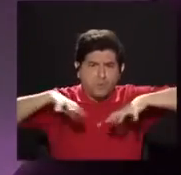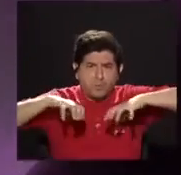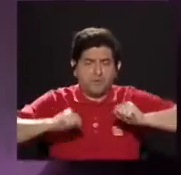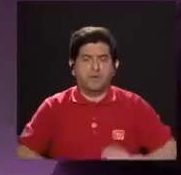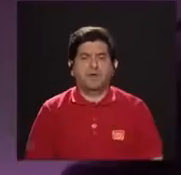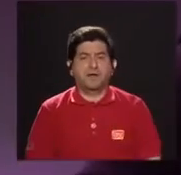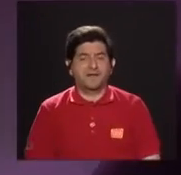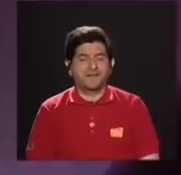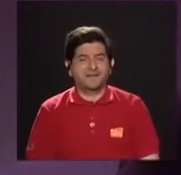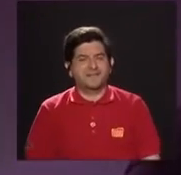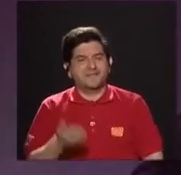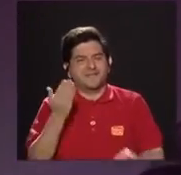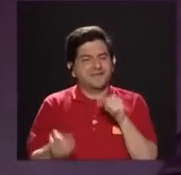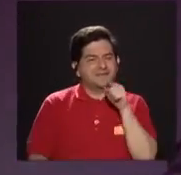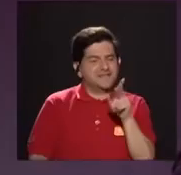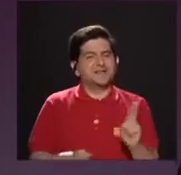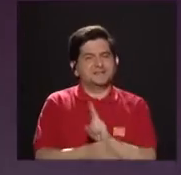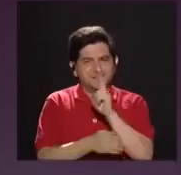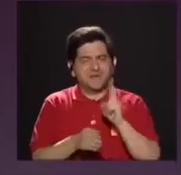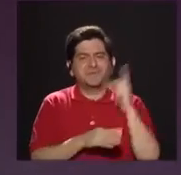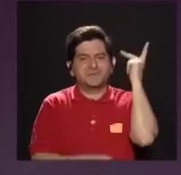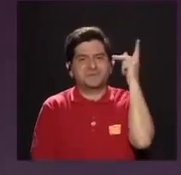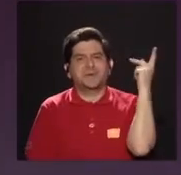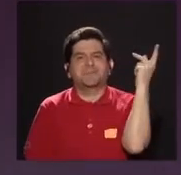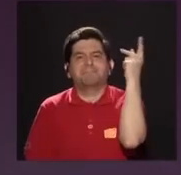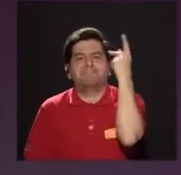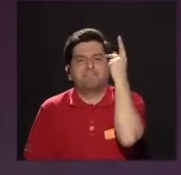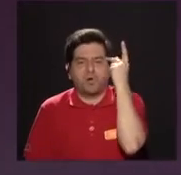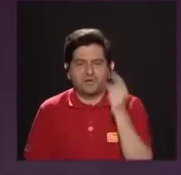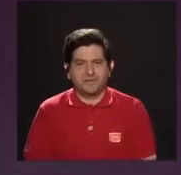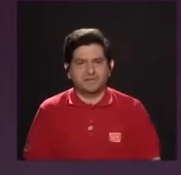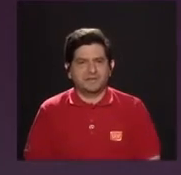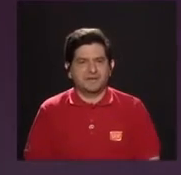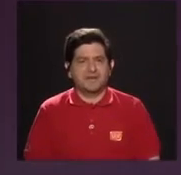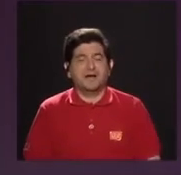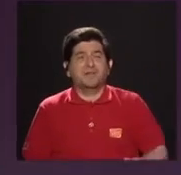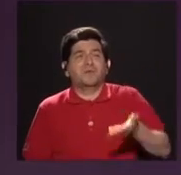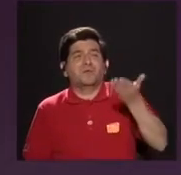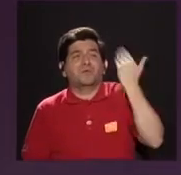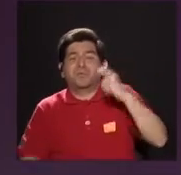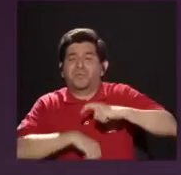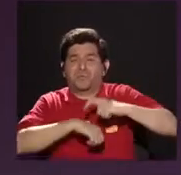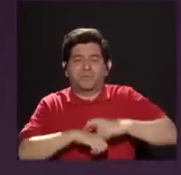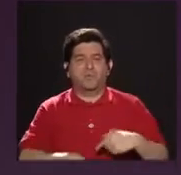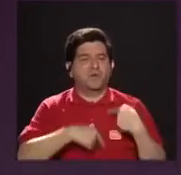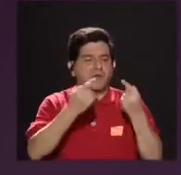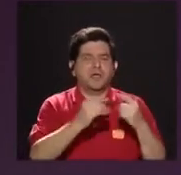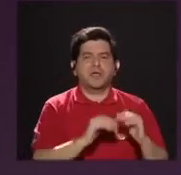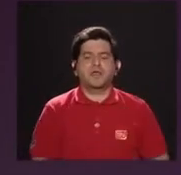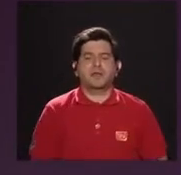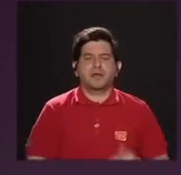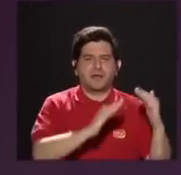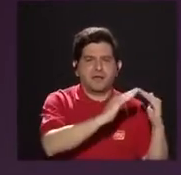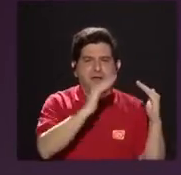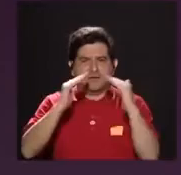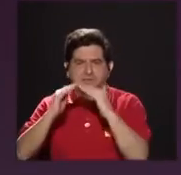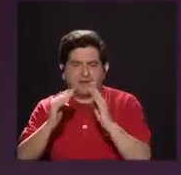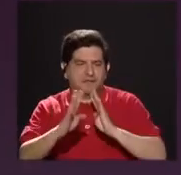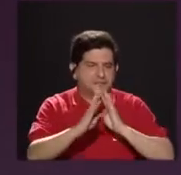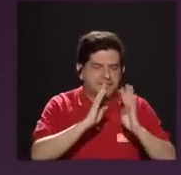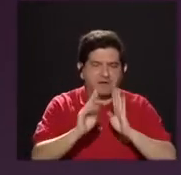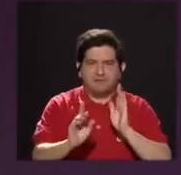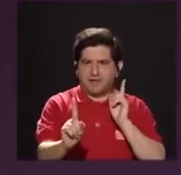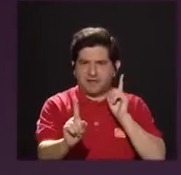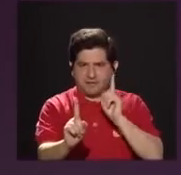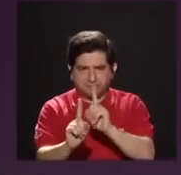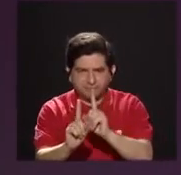ahí todavía se utiliza mucho la política de antaño, ¿verdad? Del puerta a puerta, uh-huh, del boca a boca, ¿verdad?